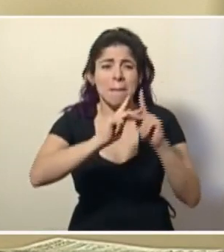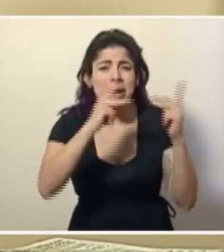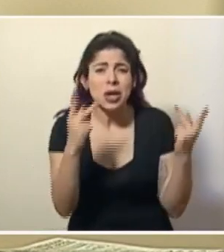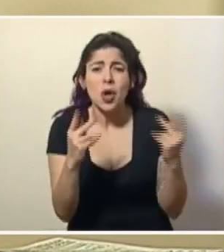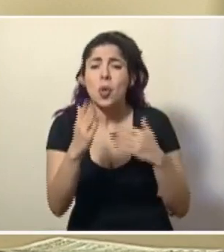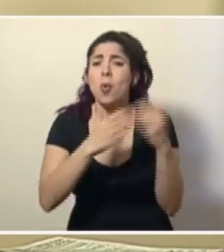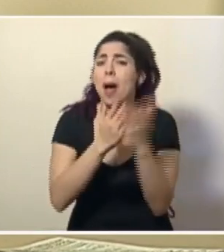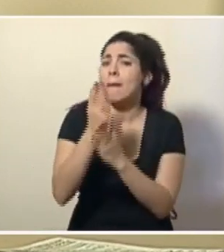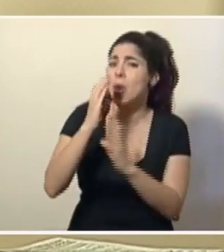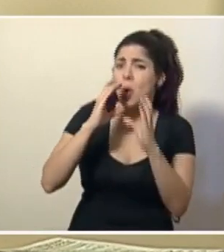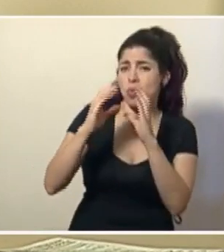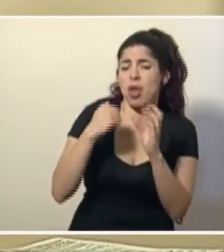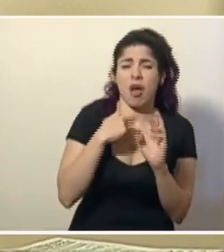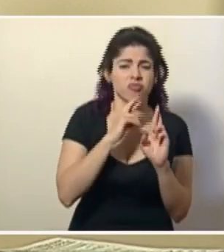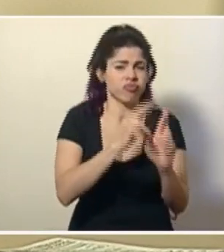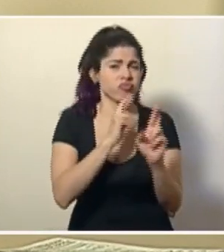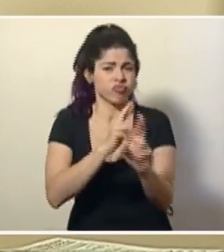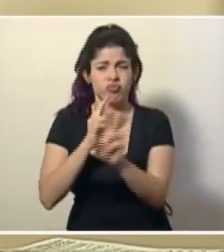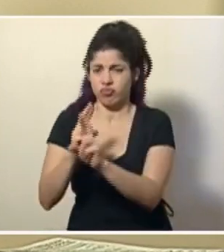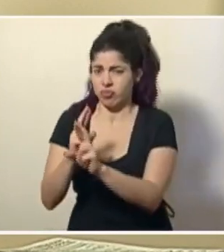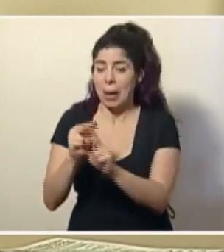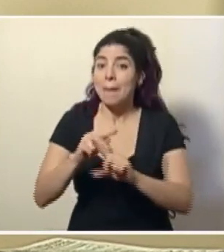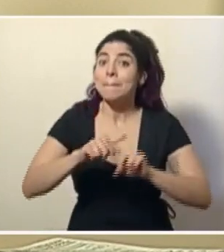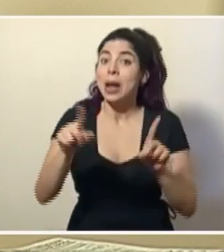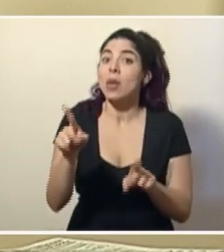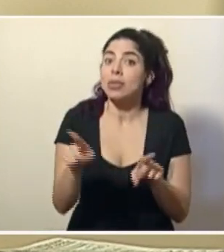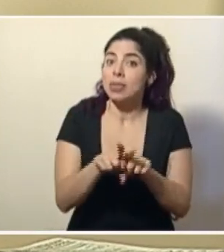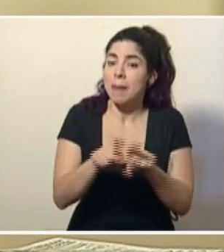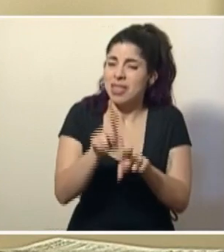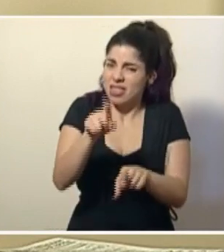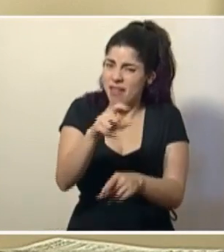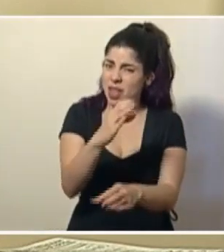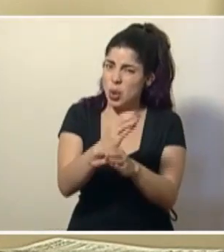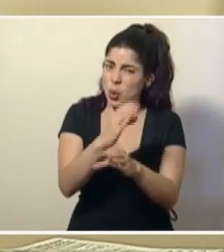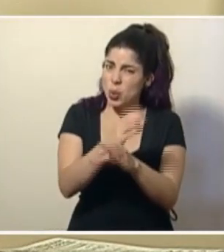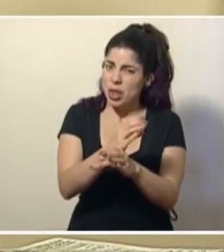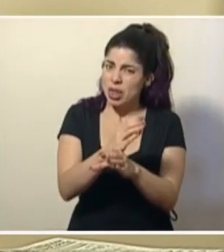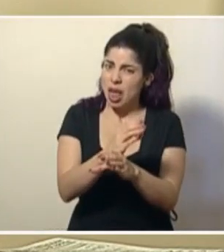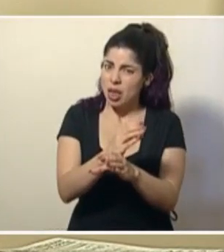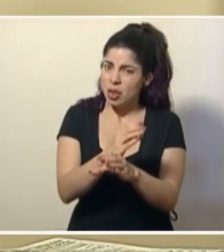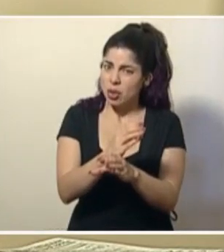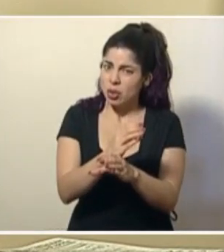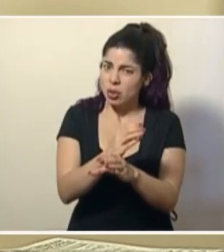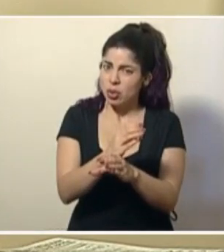periódico, cualquier medio de comunicación. Pero también tenemos que tener cuidado.